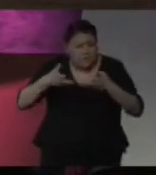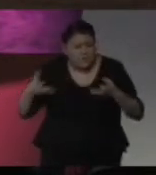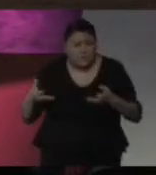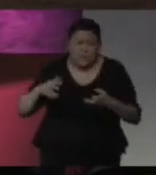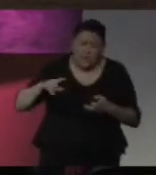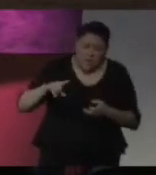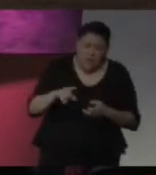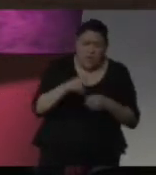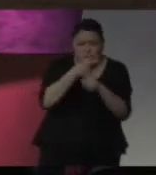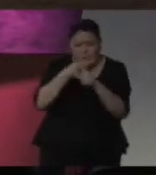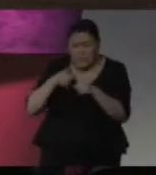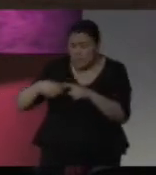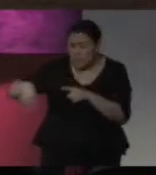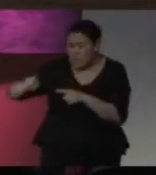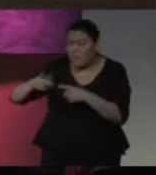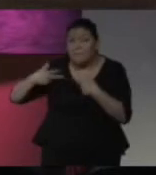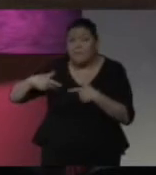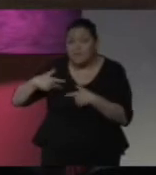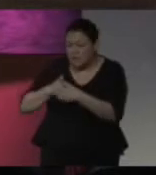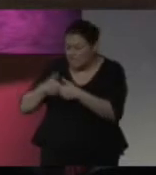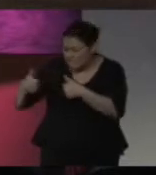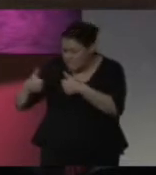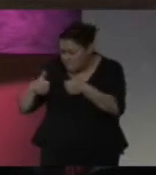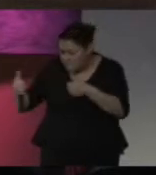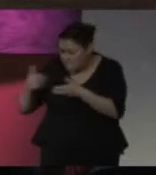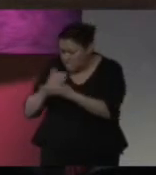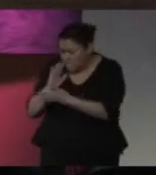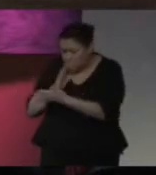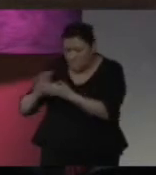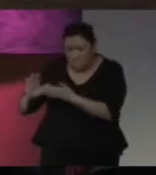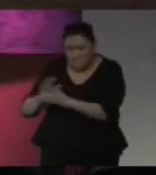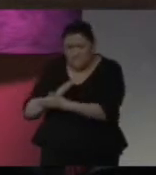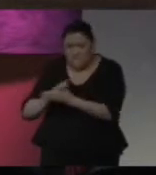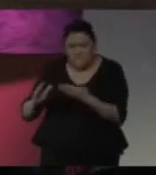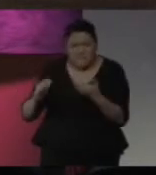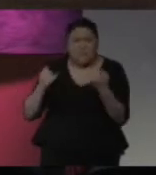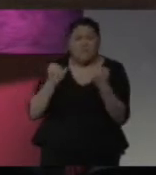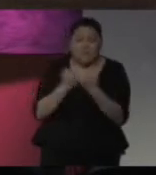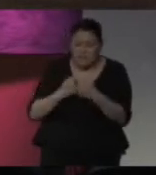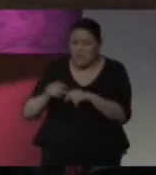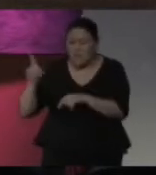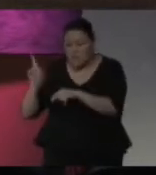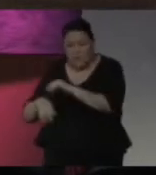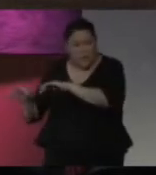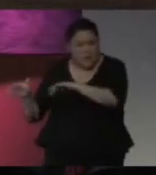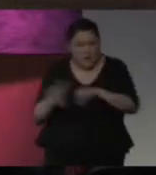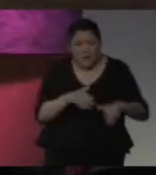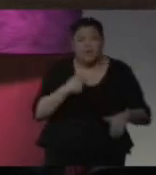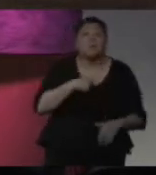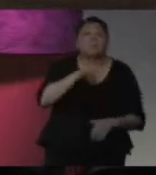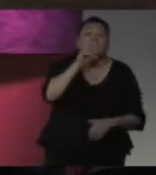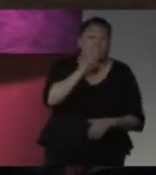relaciones sociales en su gestión que se produce. Usando pues las palabras de Navarro, las mujeres